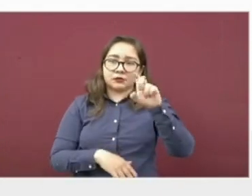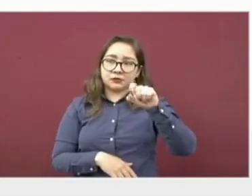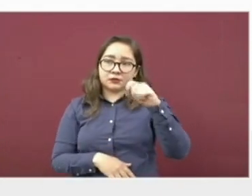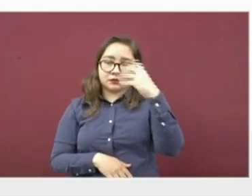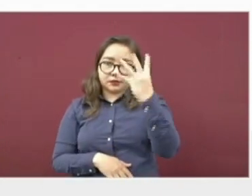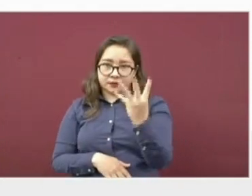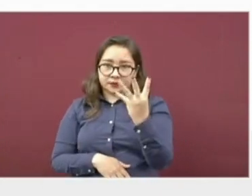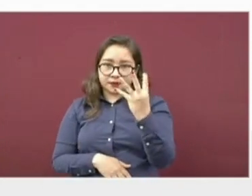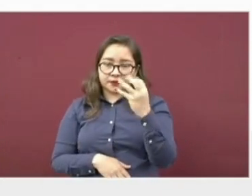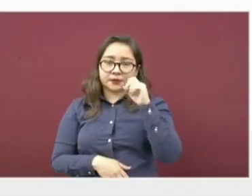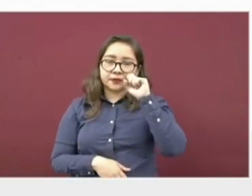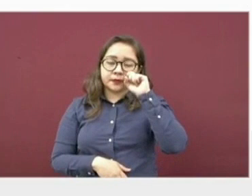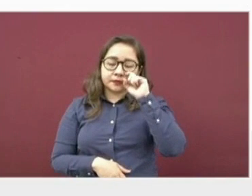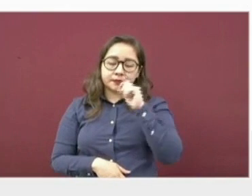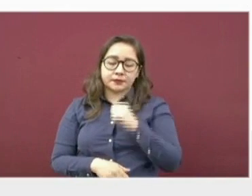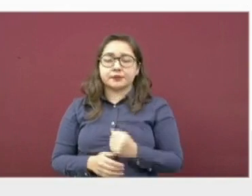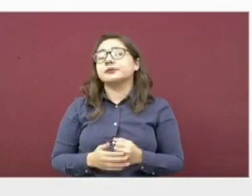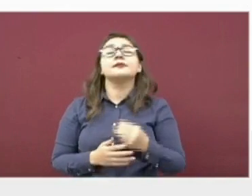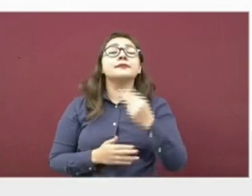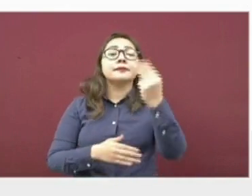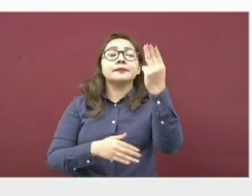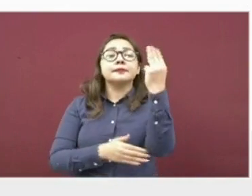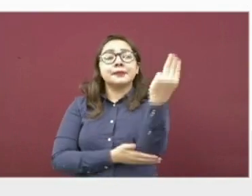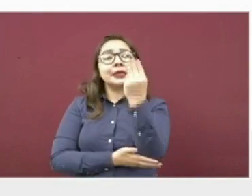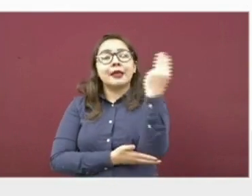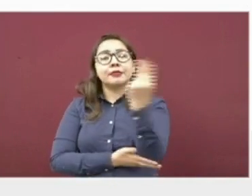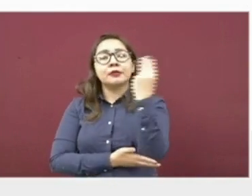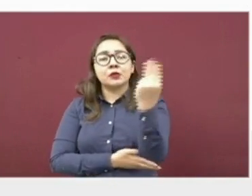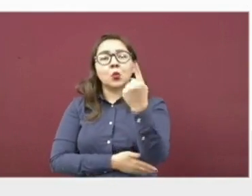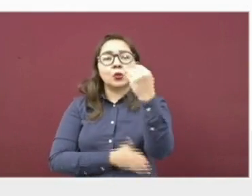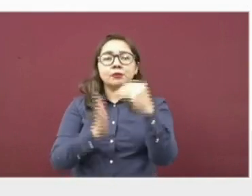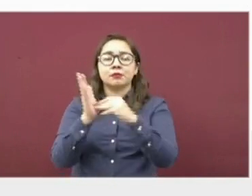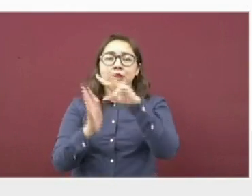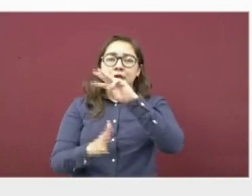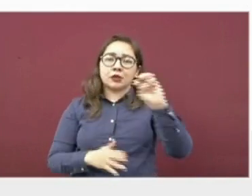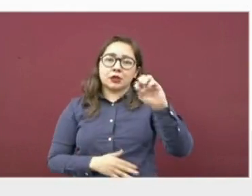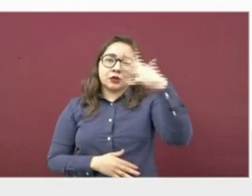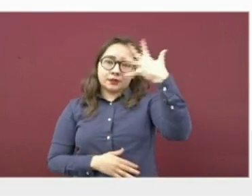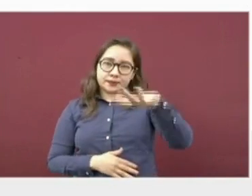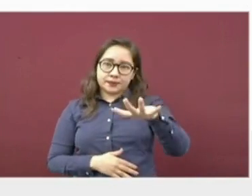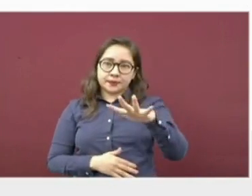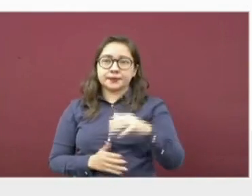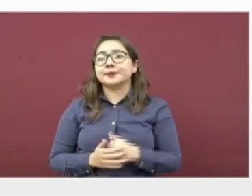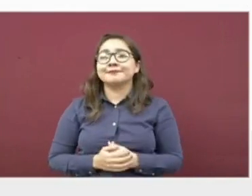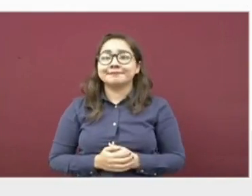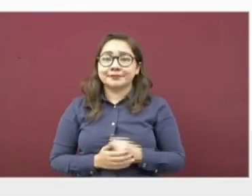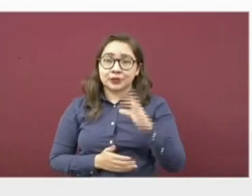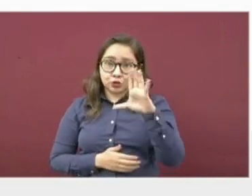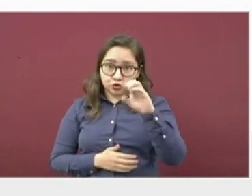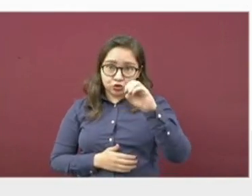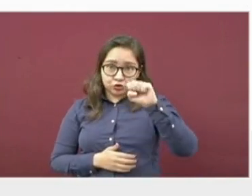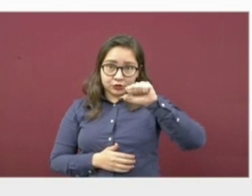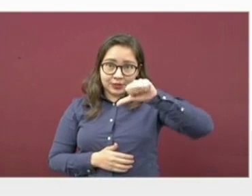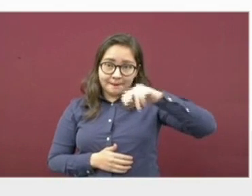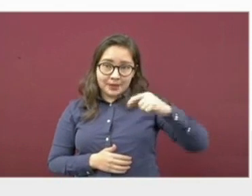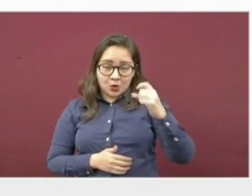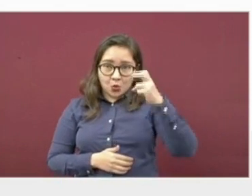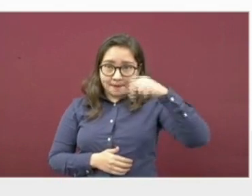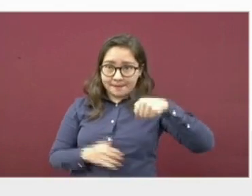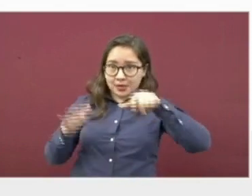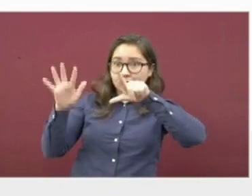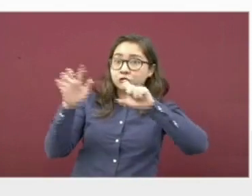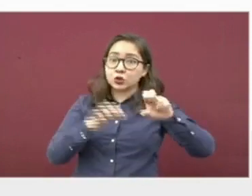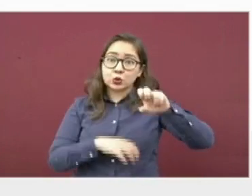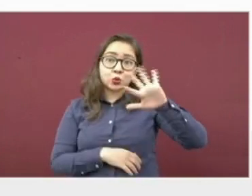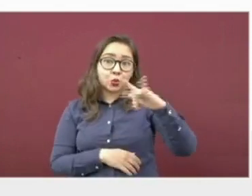2,524 casos positivos. Minatitlán, con 1,310. Cosamaloapan,